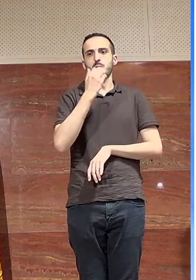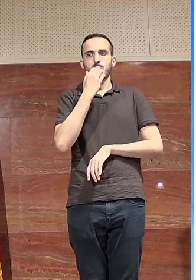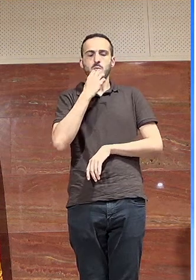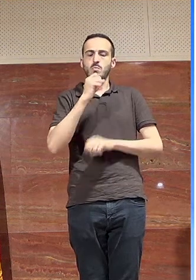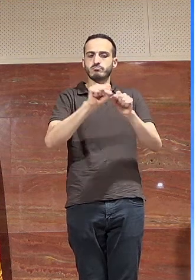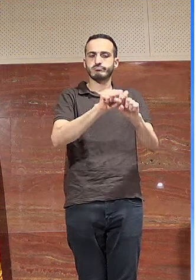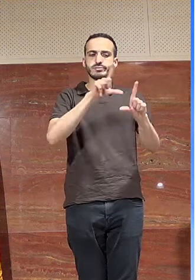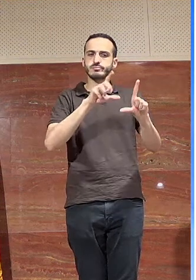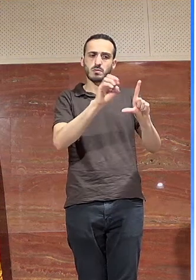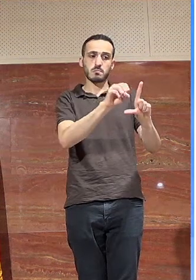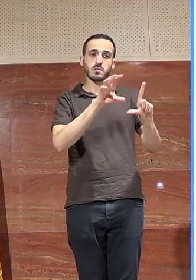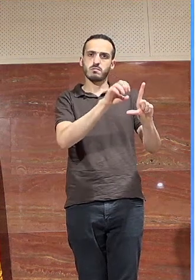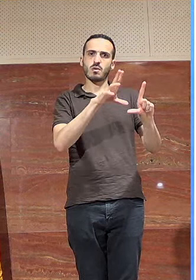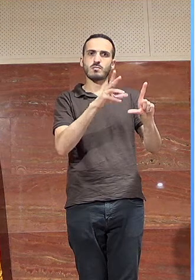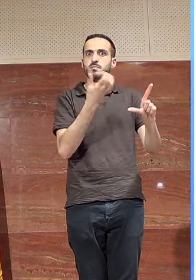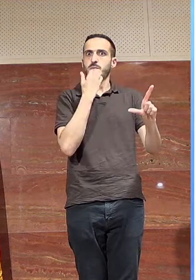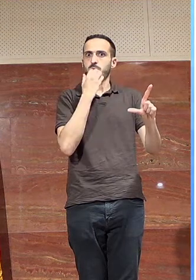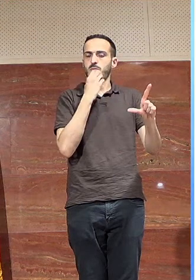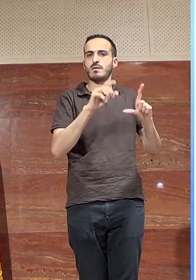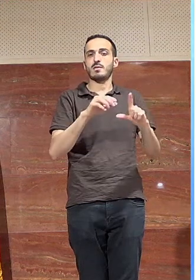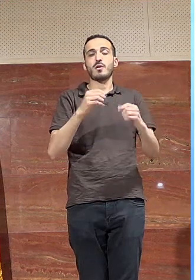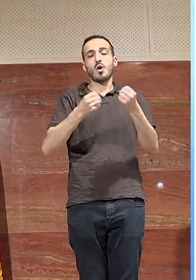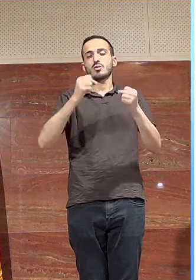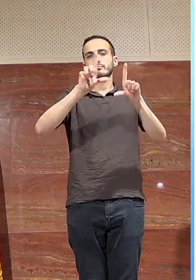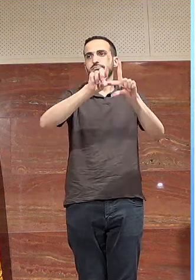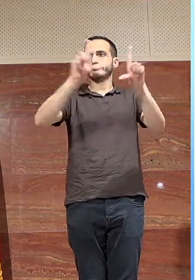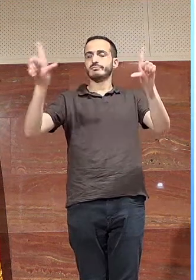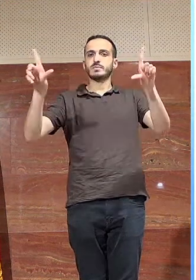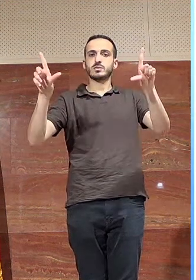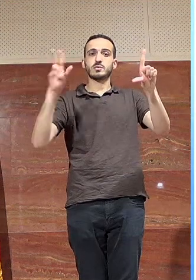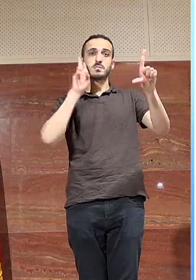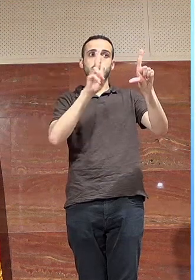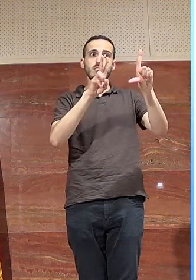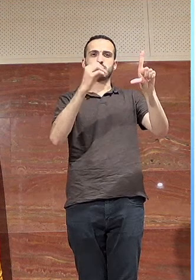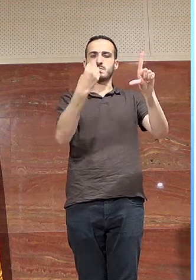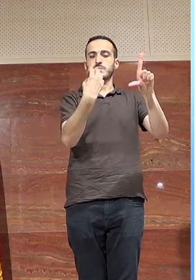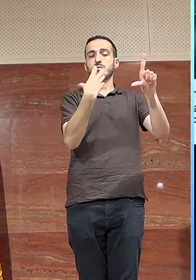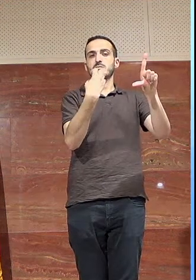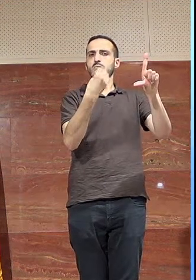en el interior de parabrisas se detectan los diferentes niveles de luz.